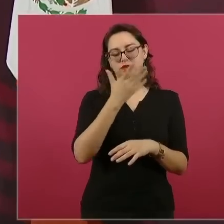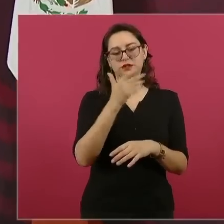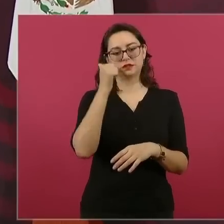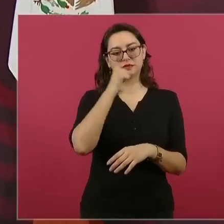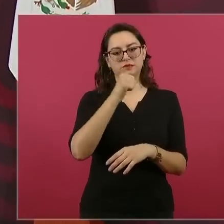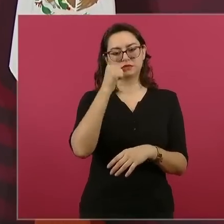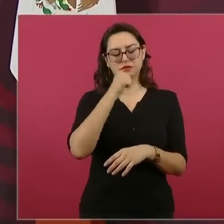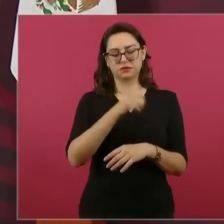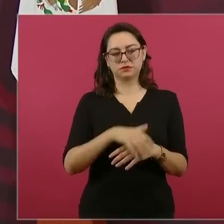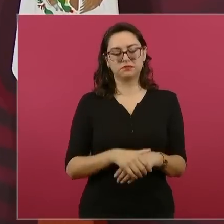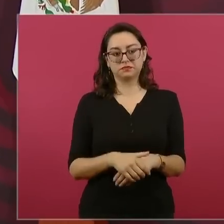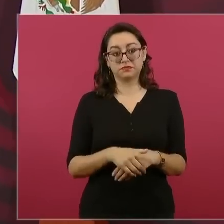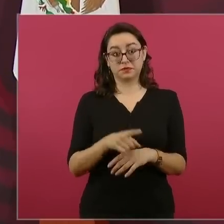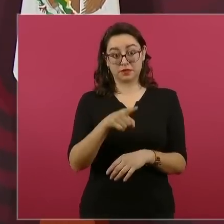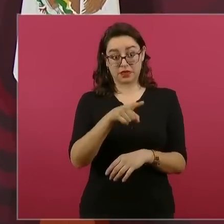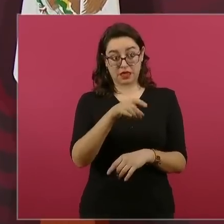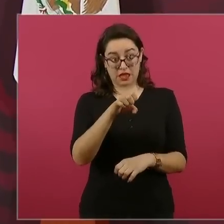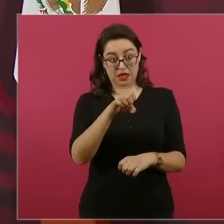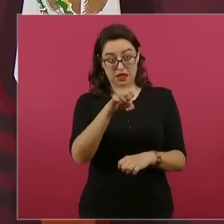es bueno para